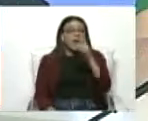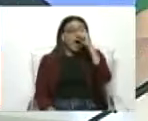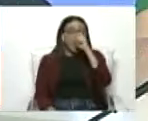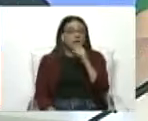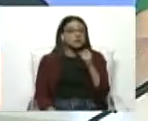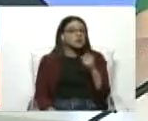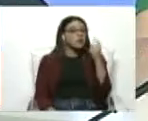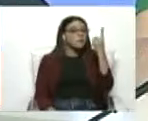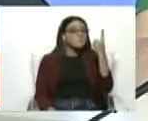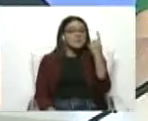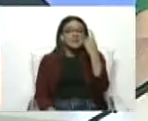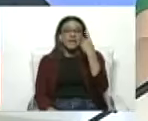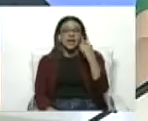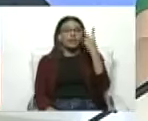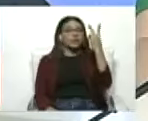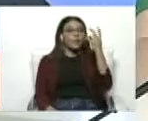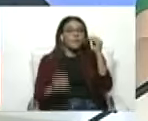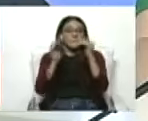100 años